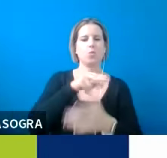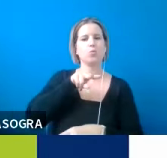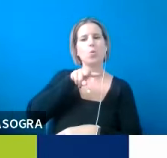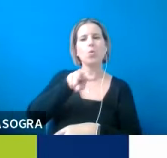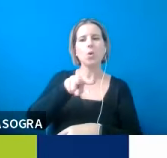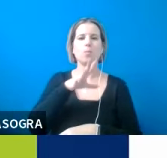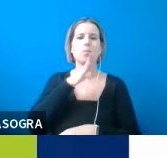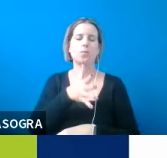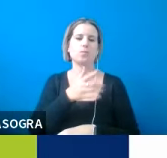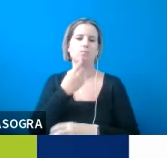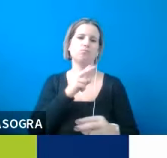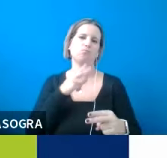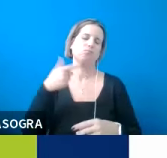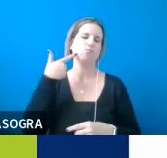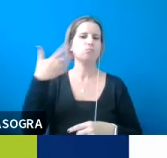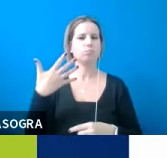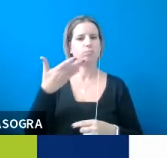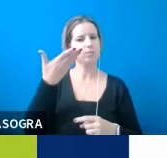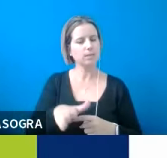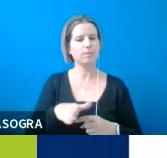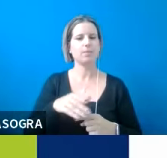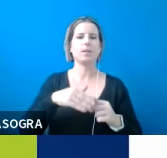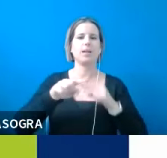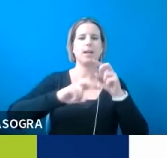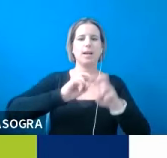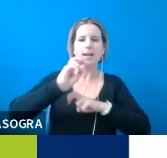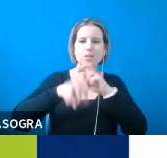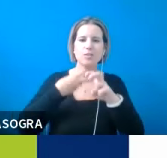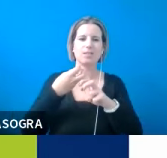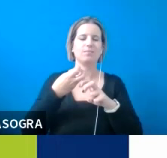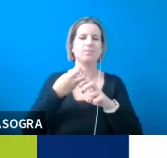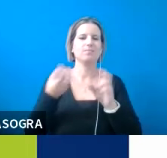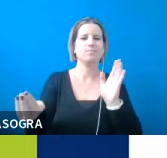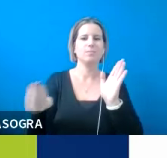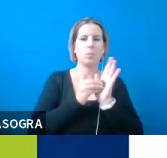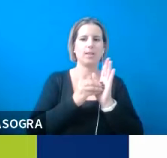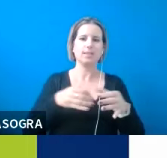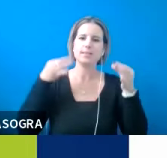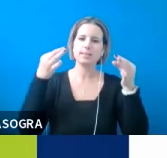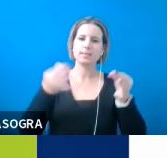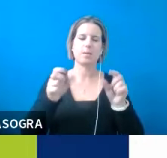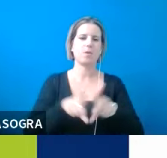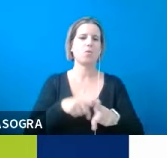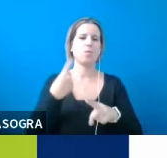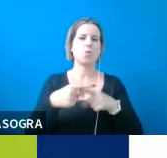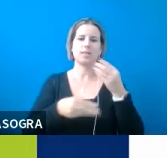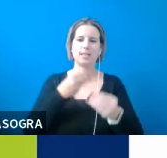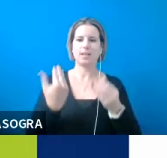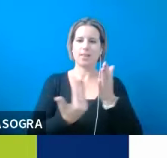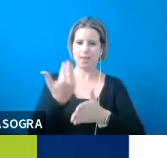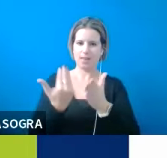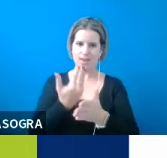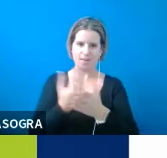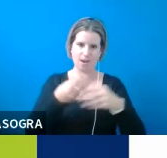de renombre para actualizarnos y para incorporar siempre pues buenas prácticas en nuestro día a día